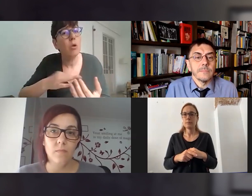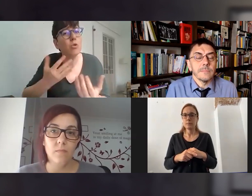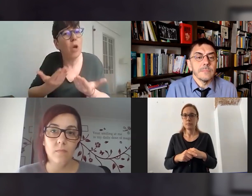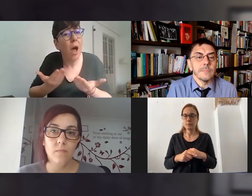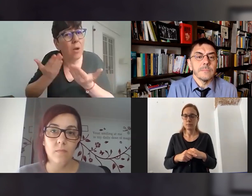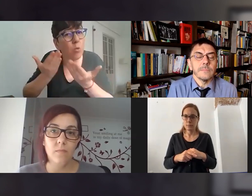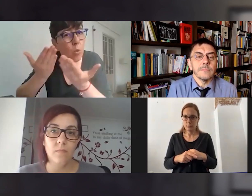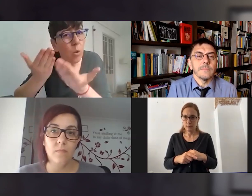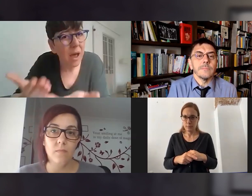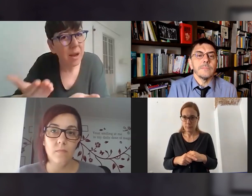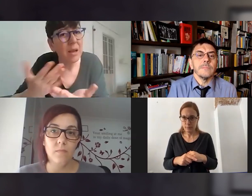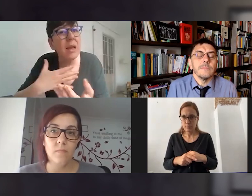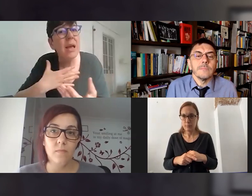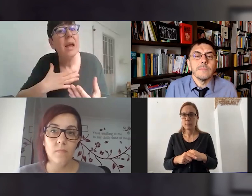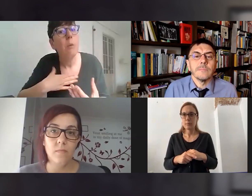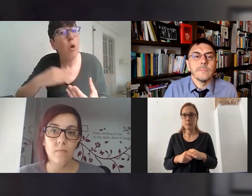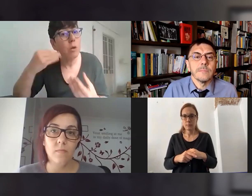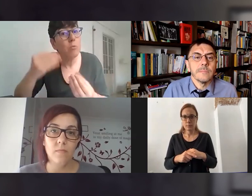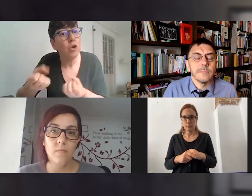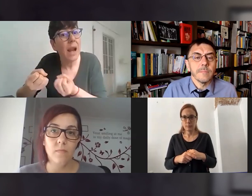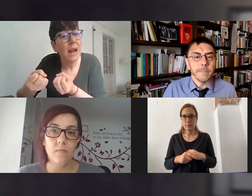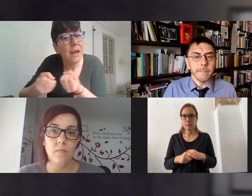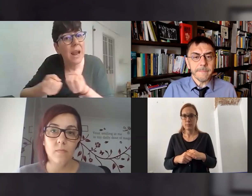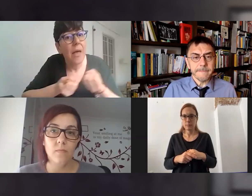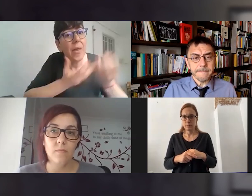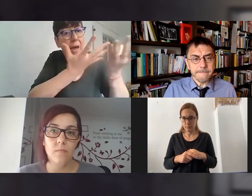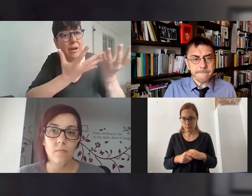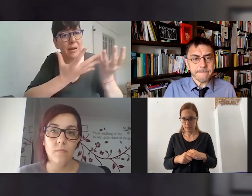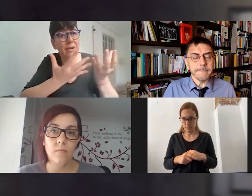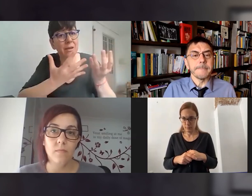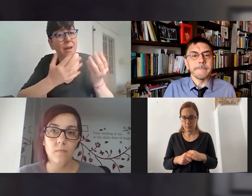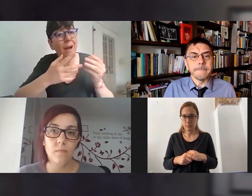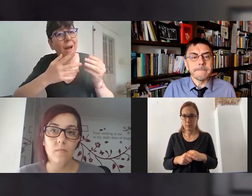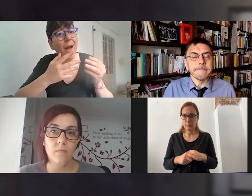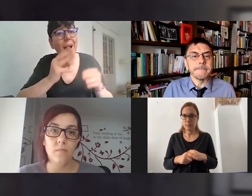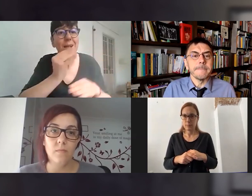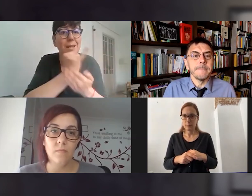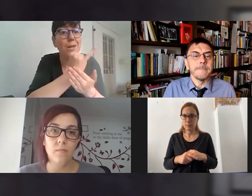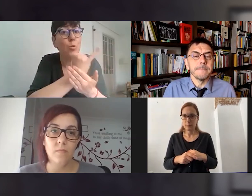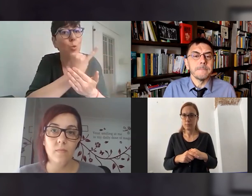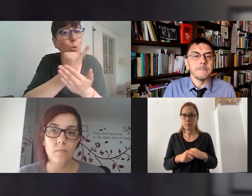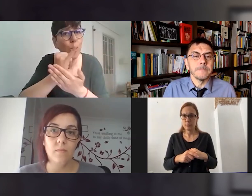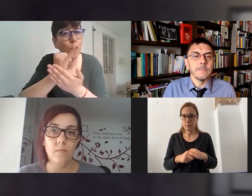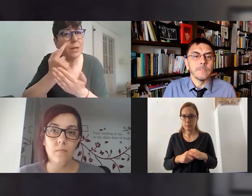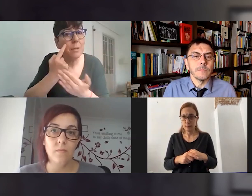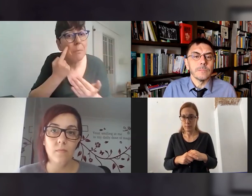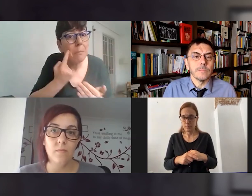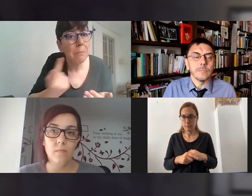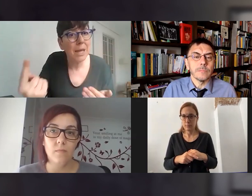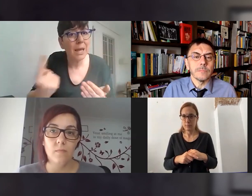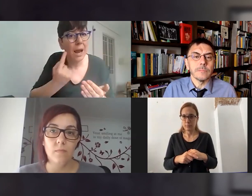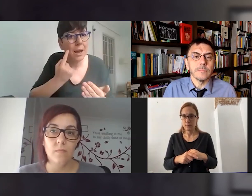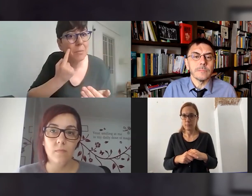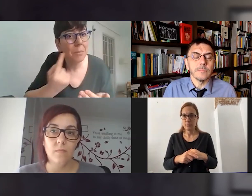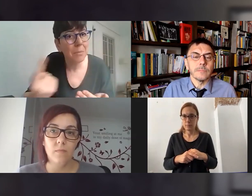podemos acompañar e impulsarlas, podemos también ayudar y podemos trasladar